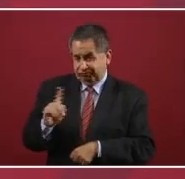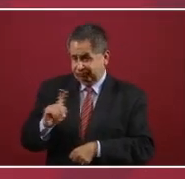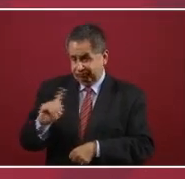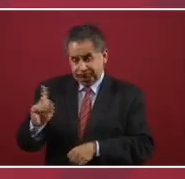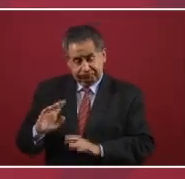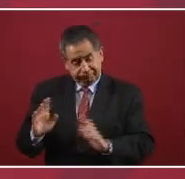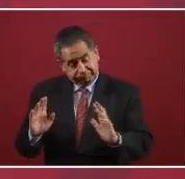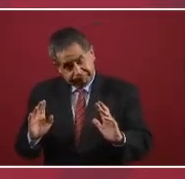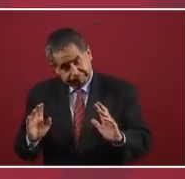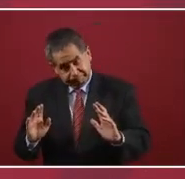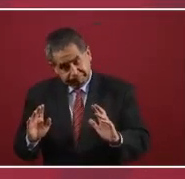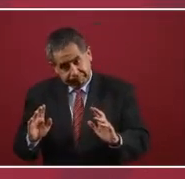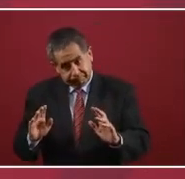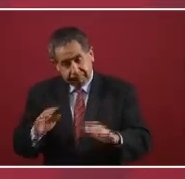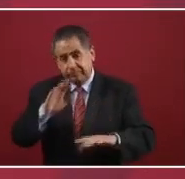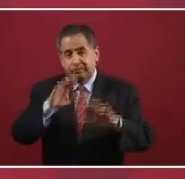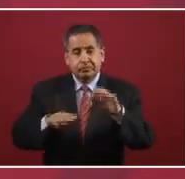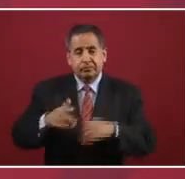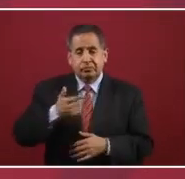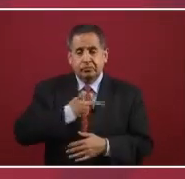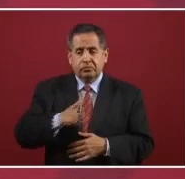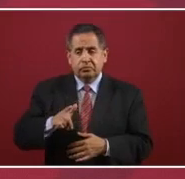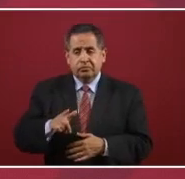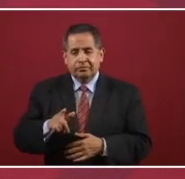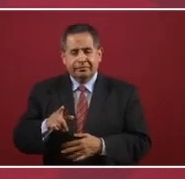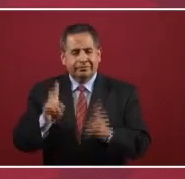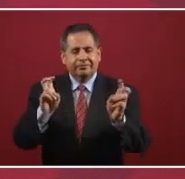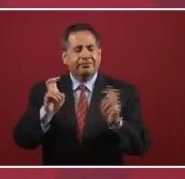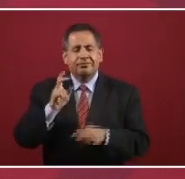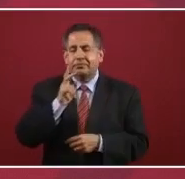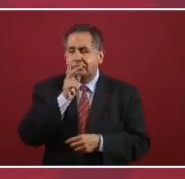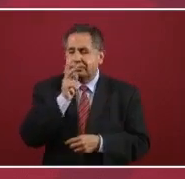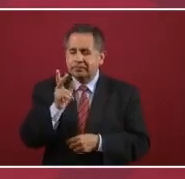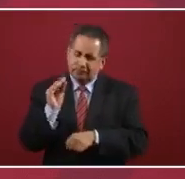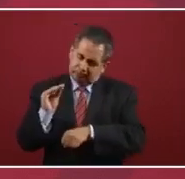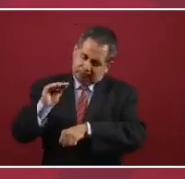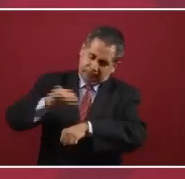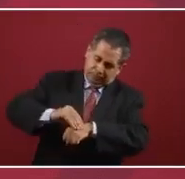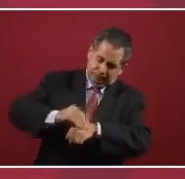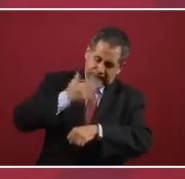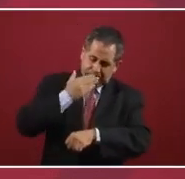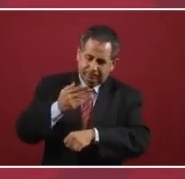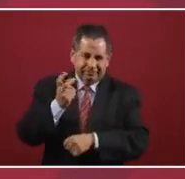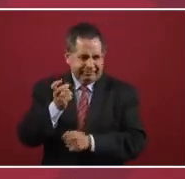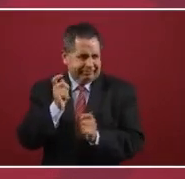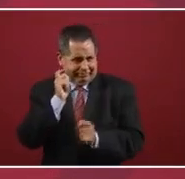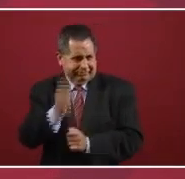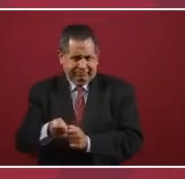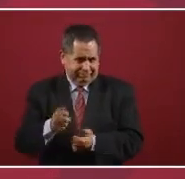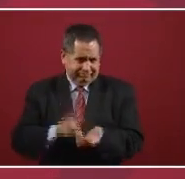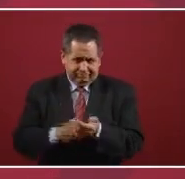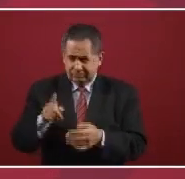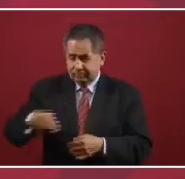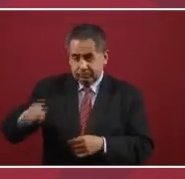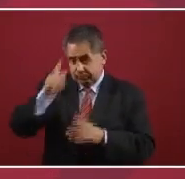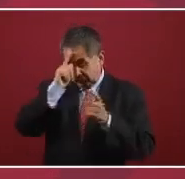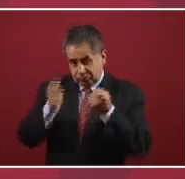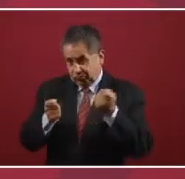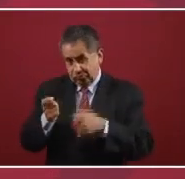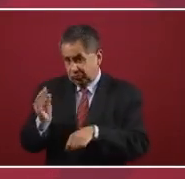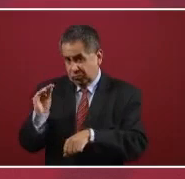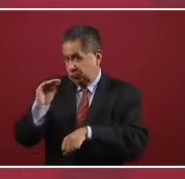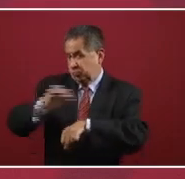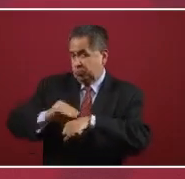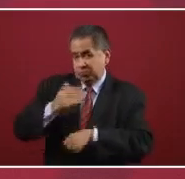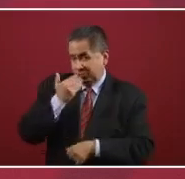A veces no les gusta que yo use la palabra que no se han portado bien, pero eso no es así, no se